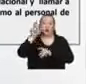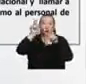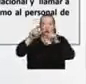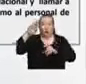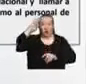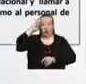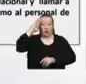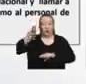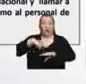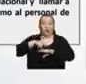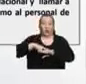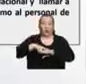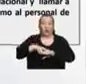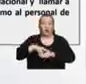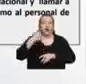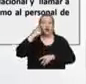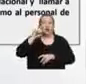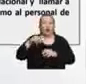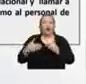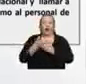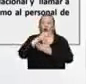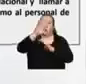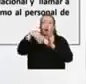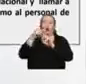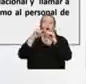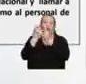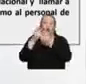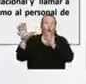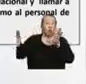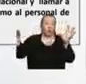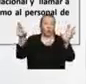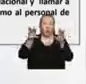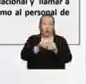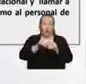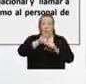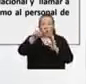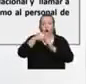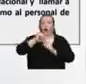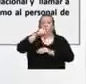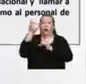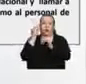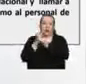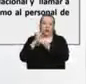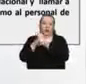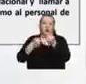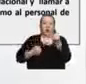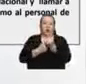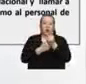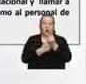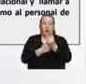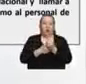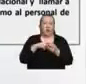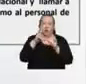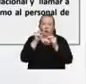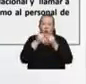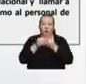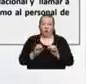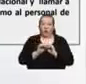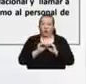y llamar a servicio activo a toda la reserva o una parte de ella así como el personal de otra institución como perderse